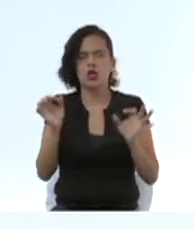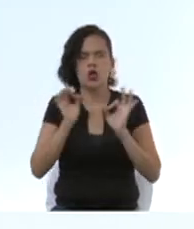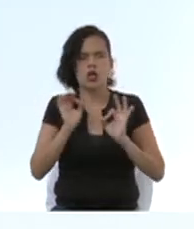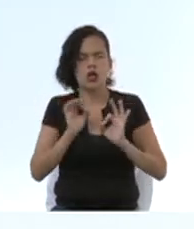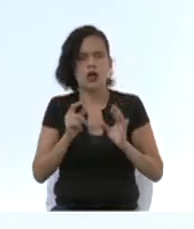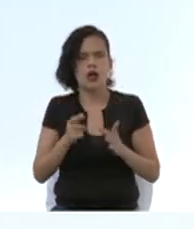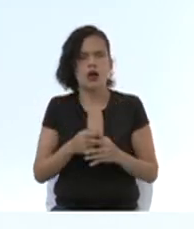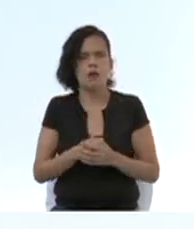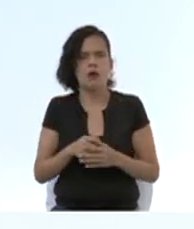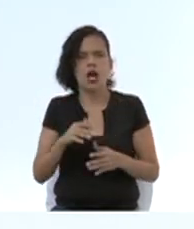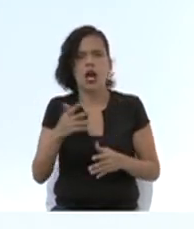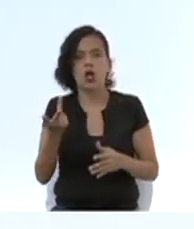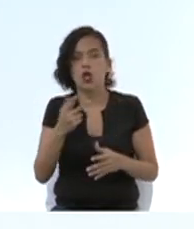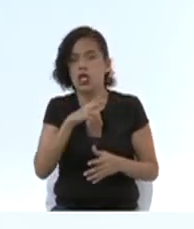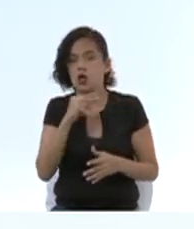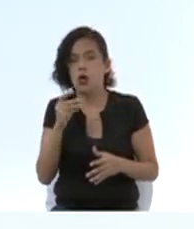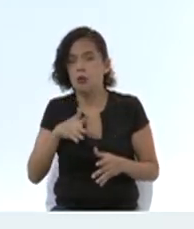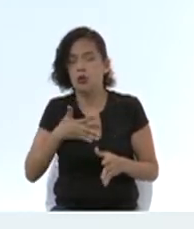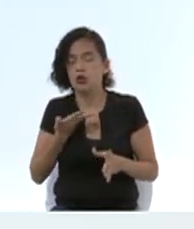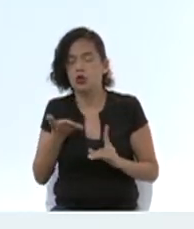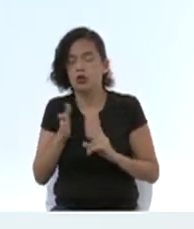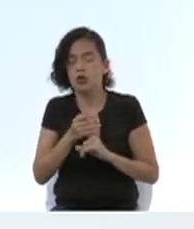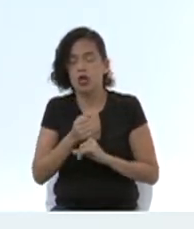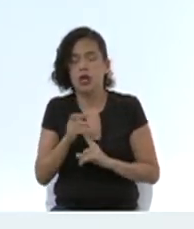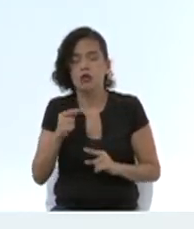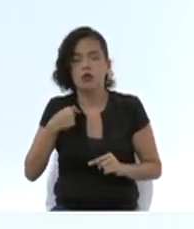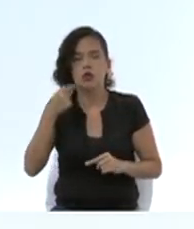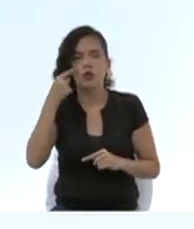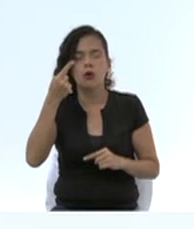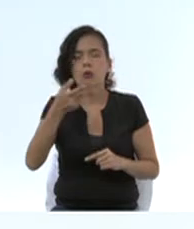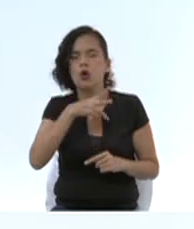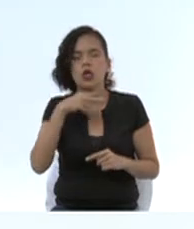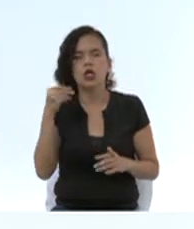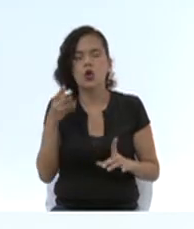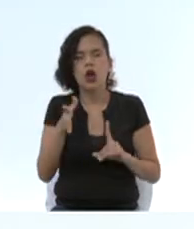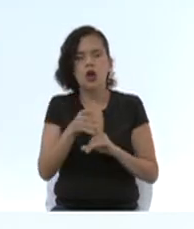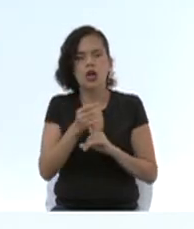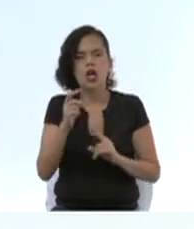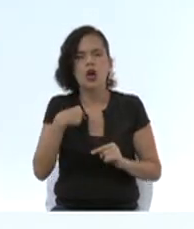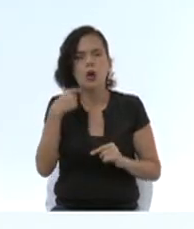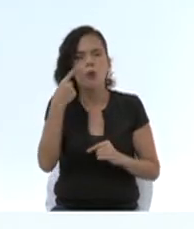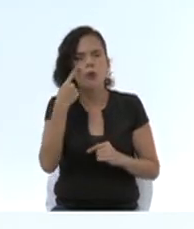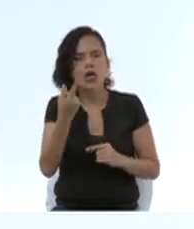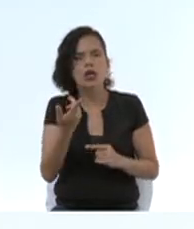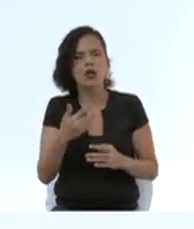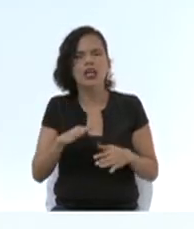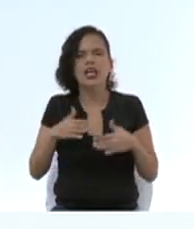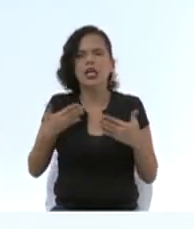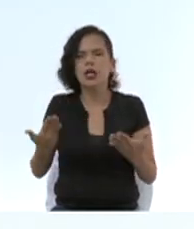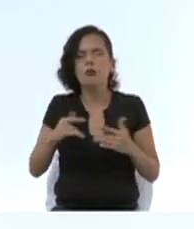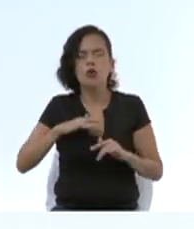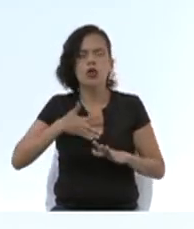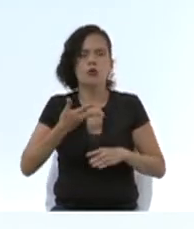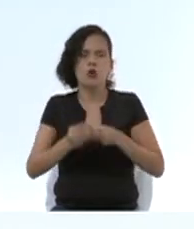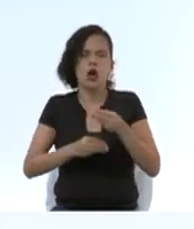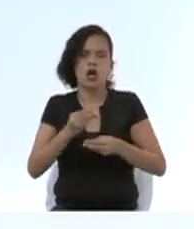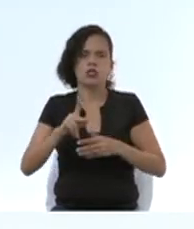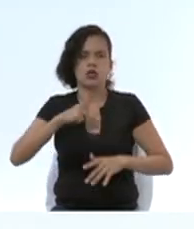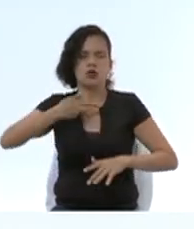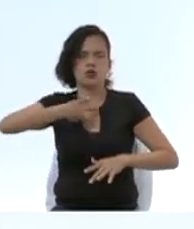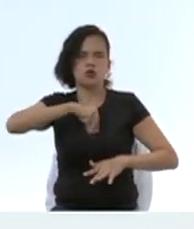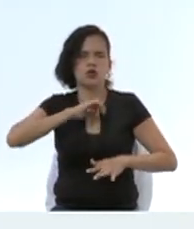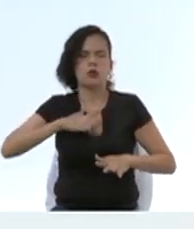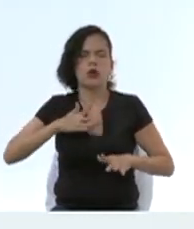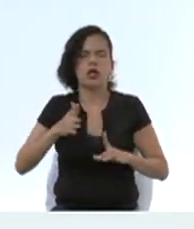tanto énfasis a lo que todavía no ha alcanzado. Y cuando veamos lo que no ha alcanzado, verlo desde qué podemos hacer nosotros para que lo